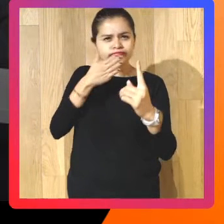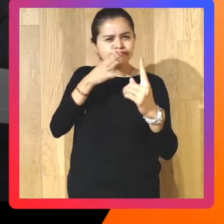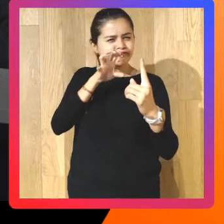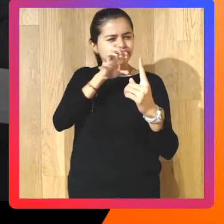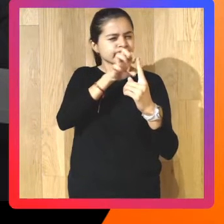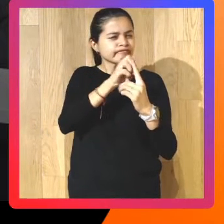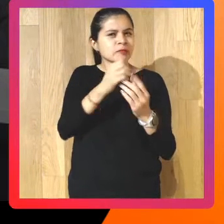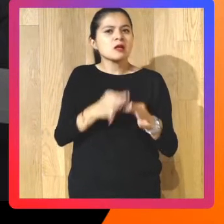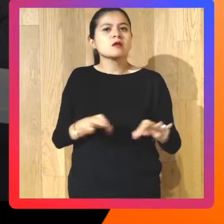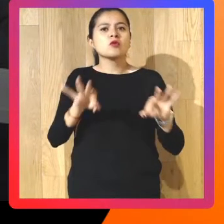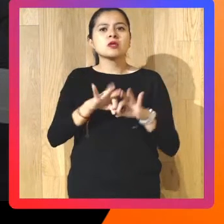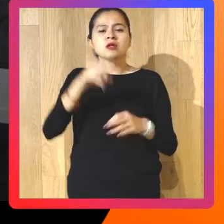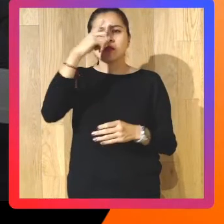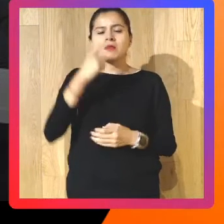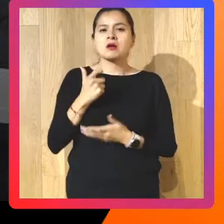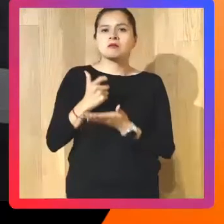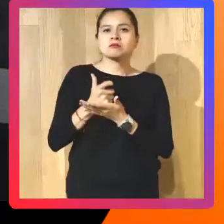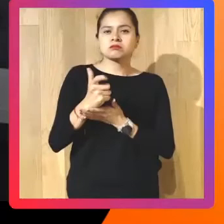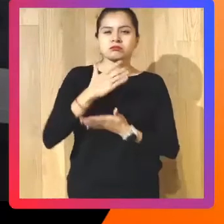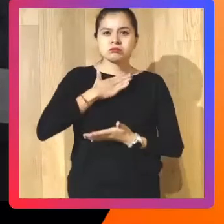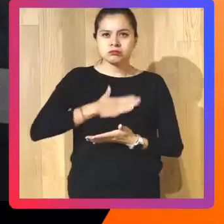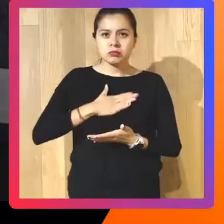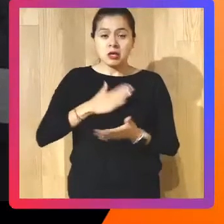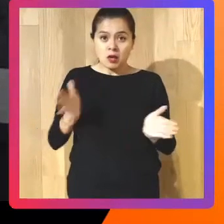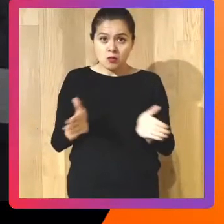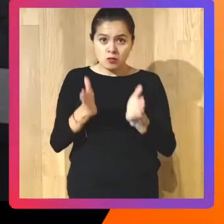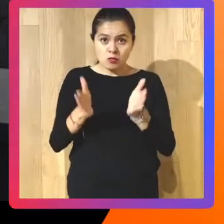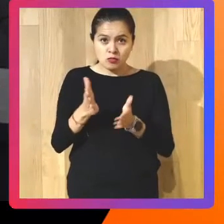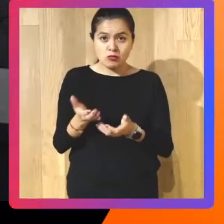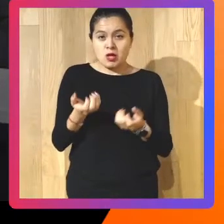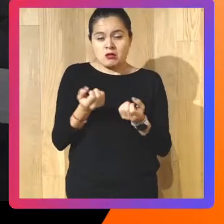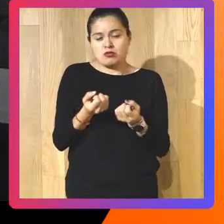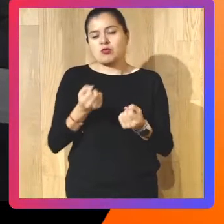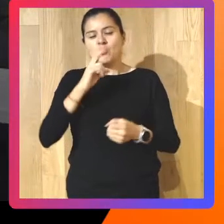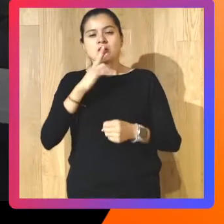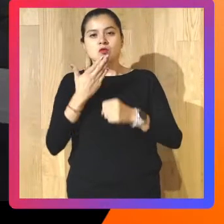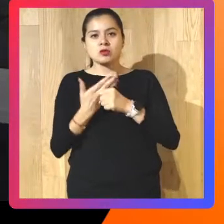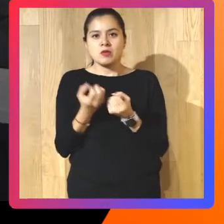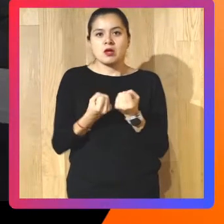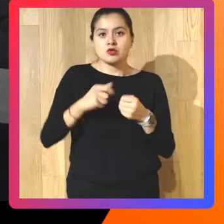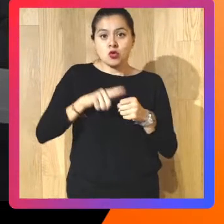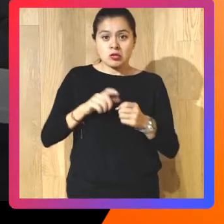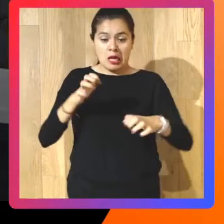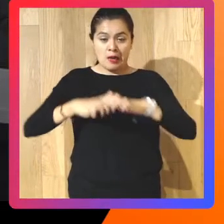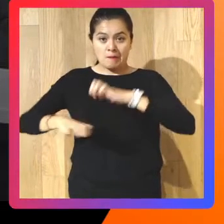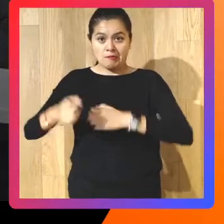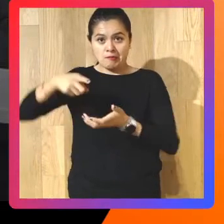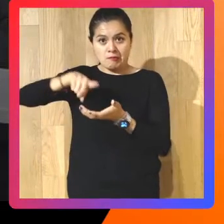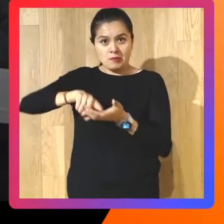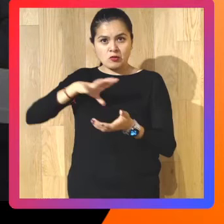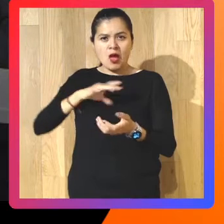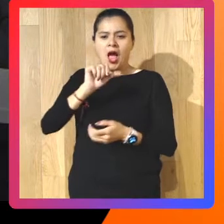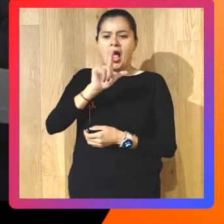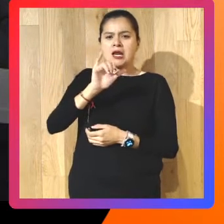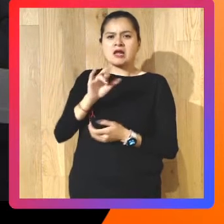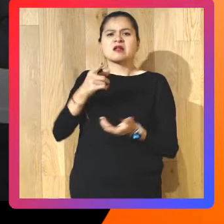implementación de salarios dignos y la promoción de la responsabilidad social empresarial. Es por eso que desde Aliarse tenemos el objetivo de